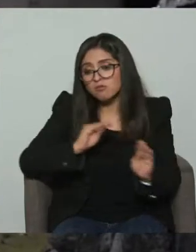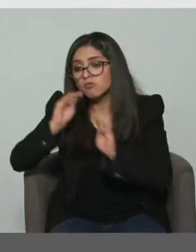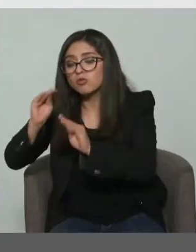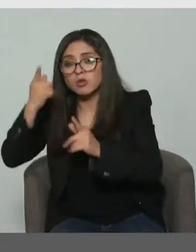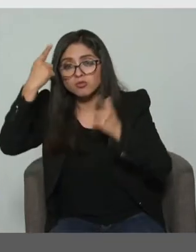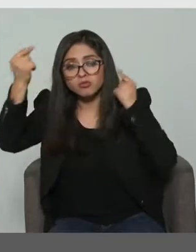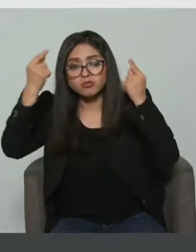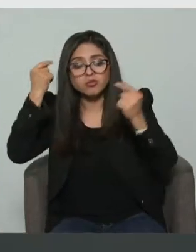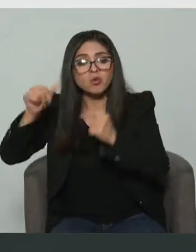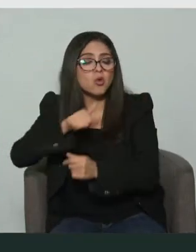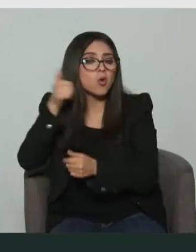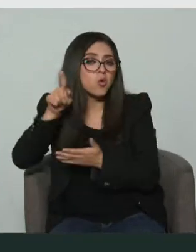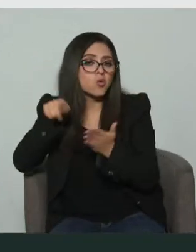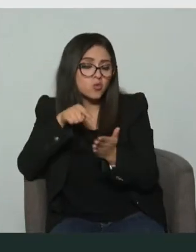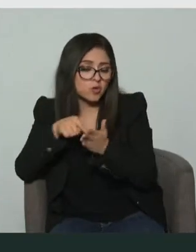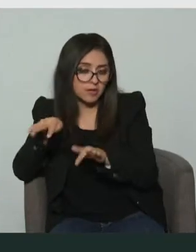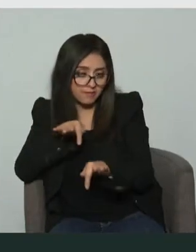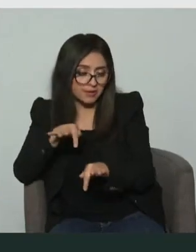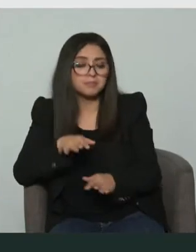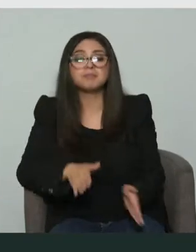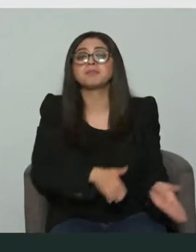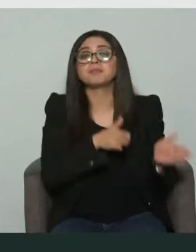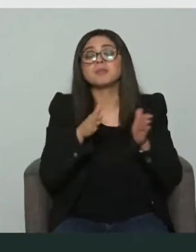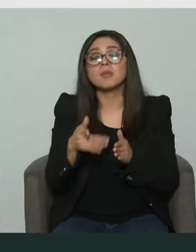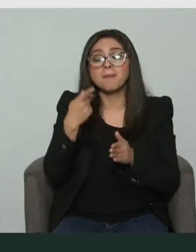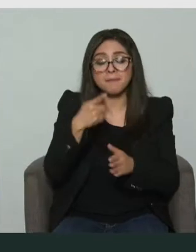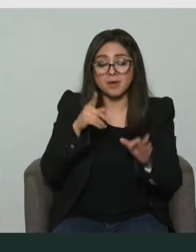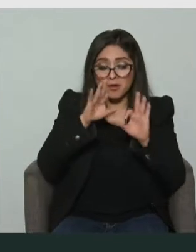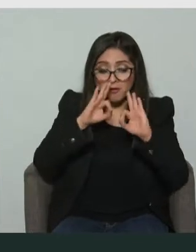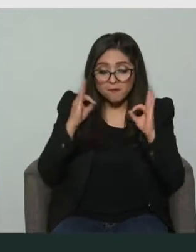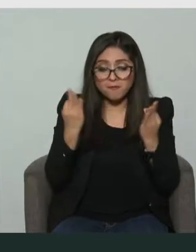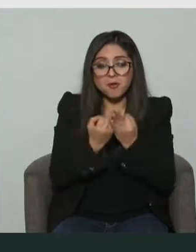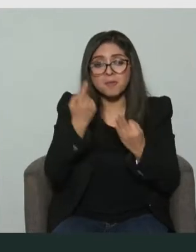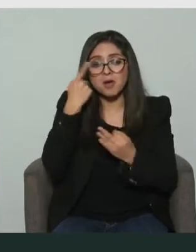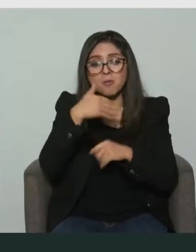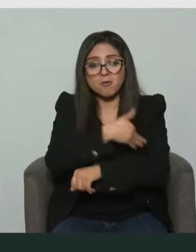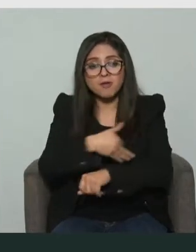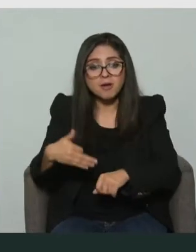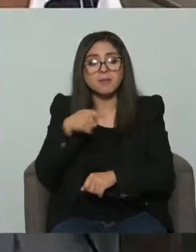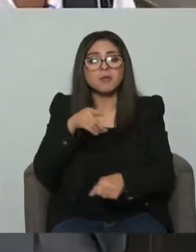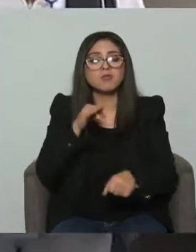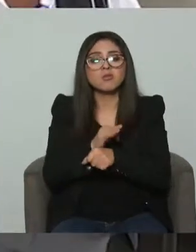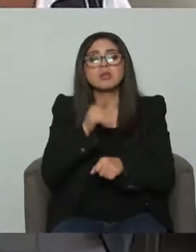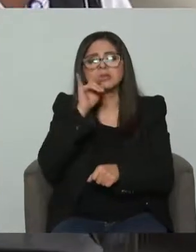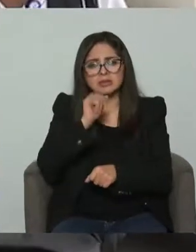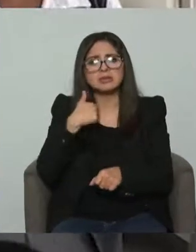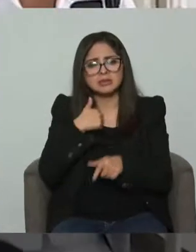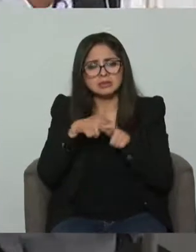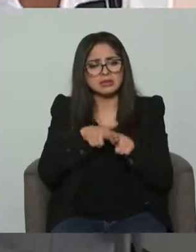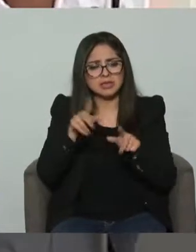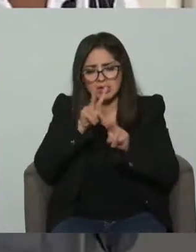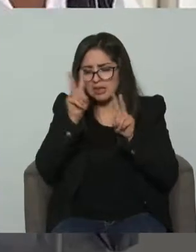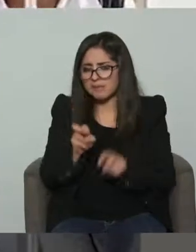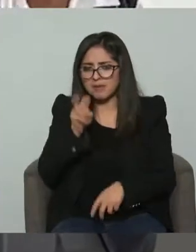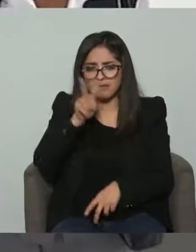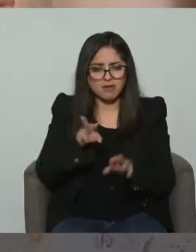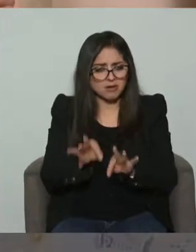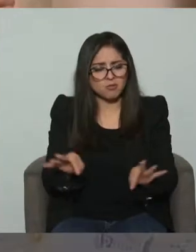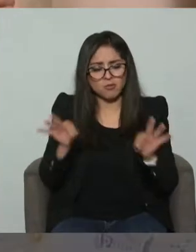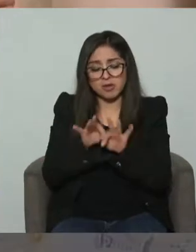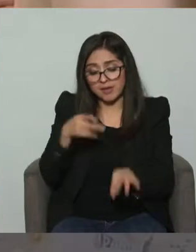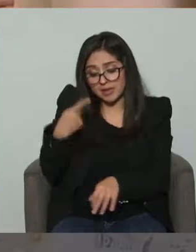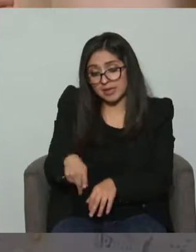en ese enfoque familiar y comunitario y sobre todo de prevención. Insisto mucho en el tema, Mariana, porque es fundamental. En este país